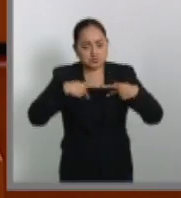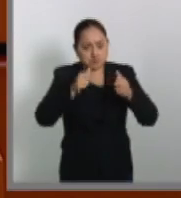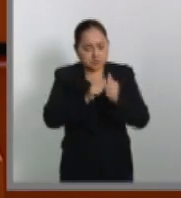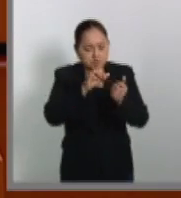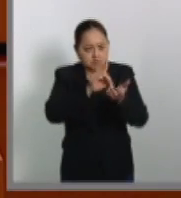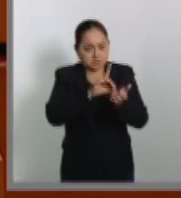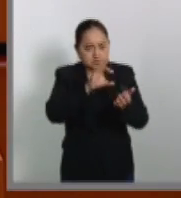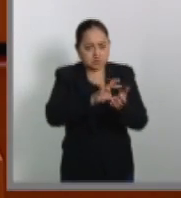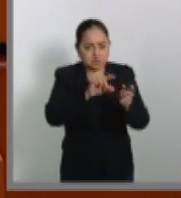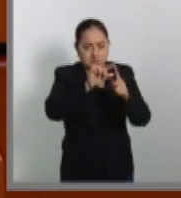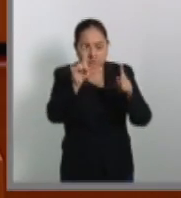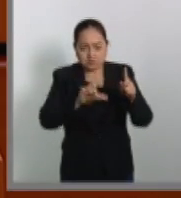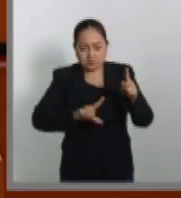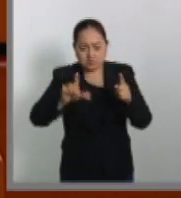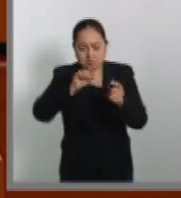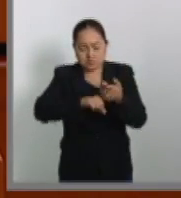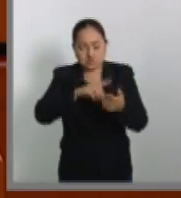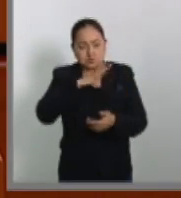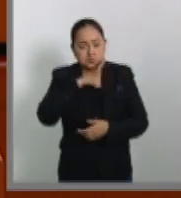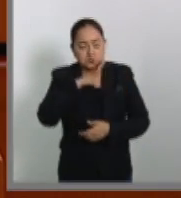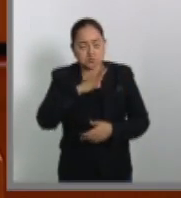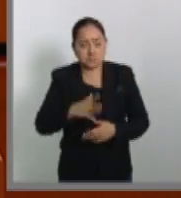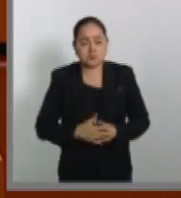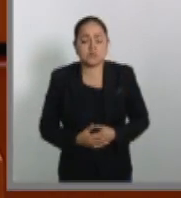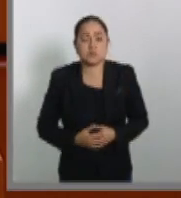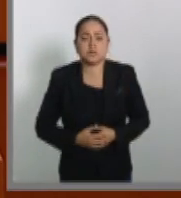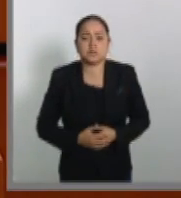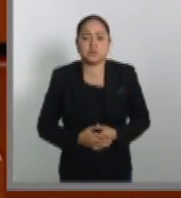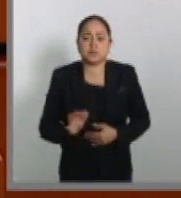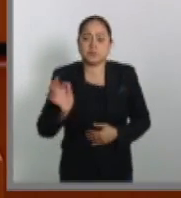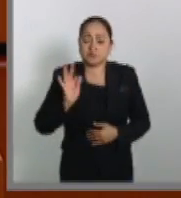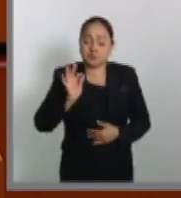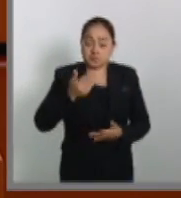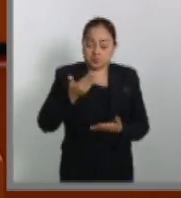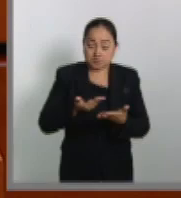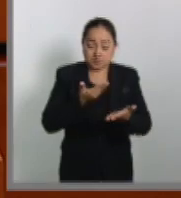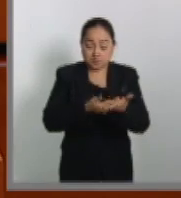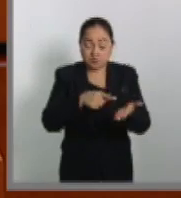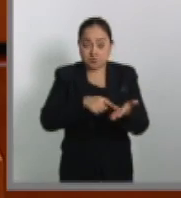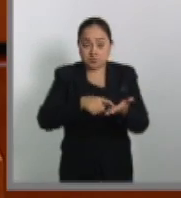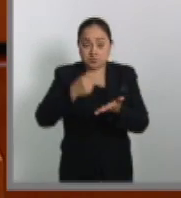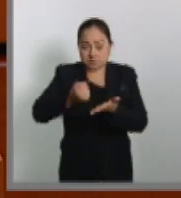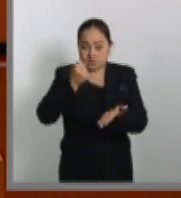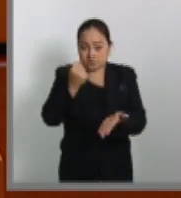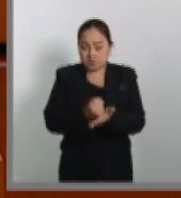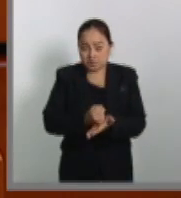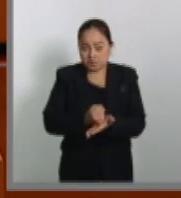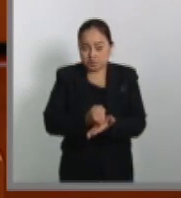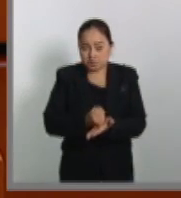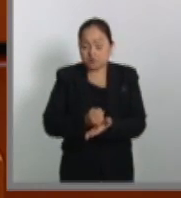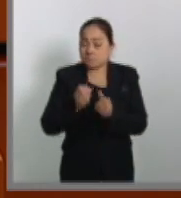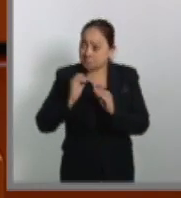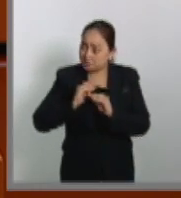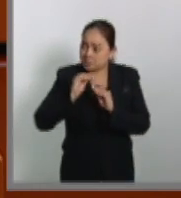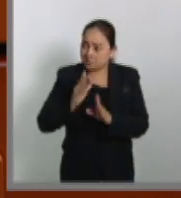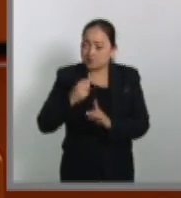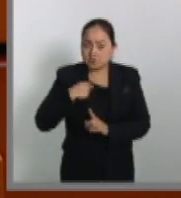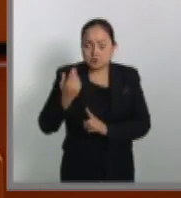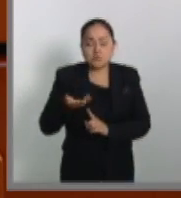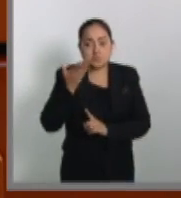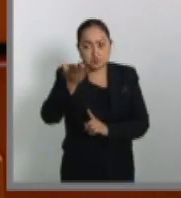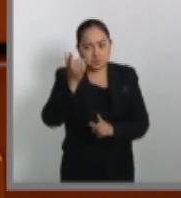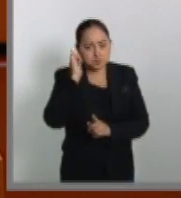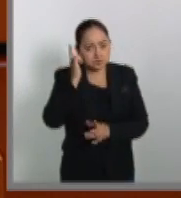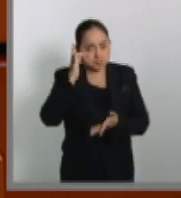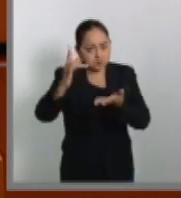con discapacidad que viven en nuestro país. En caso de aprobarse esta minuta, para lo cual evidentemente solicito su